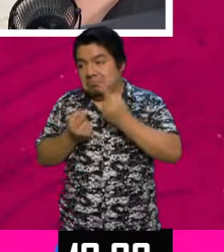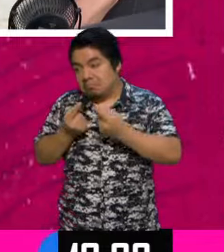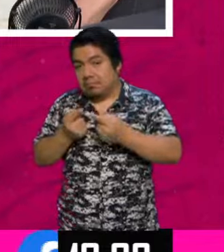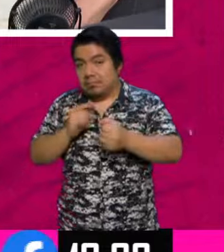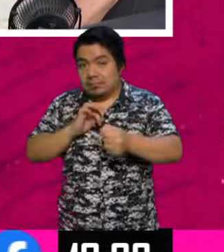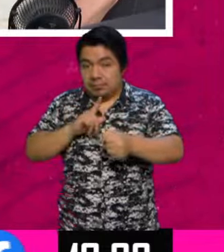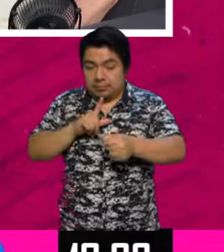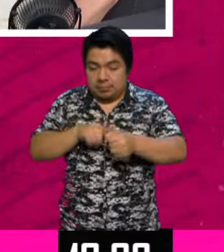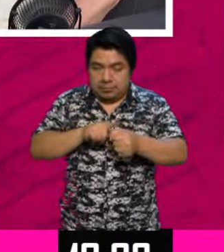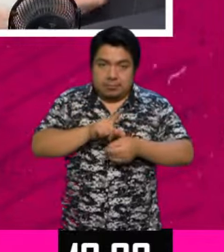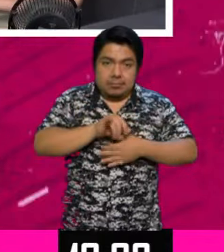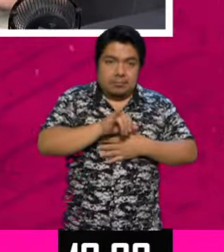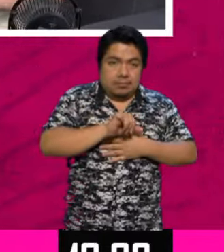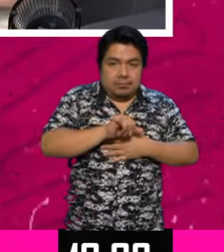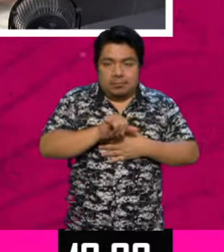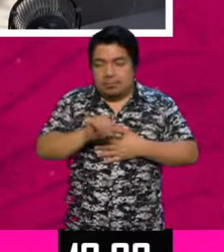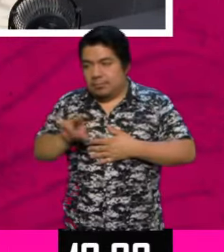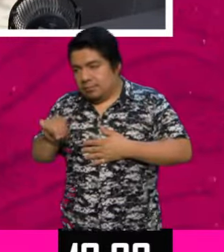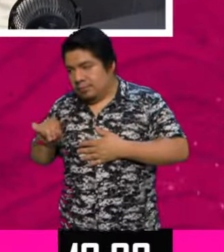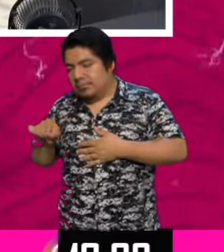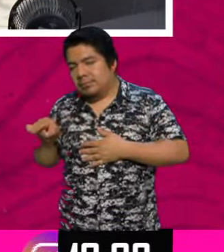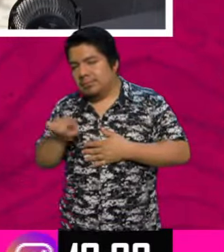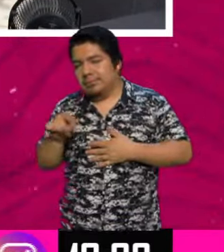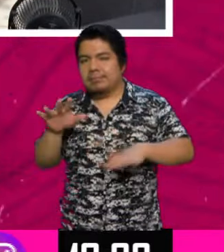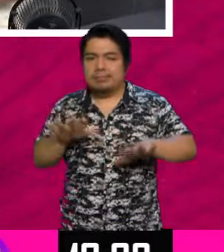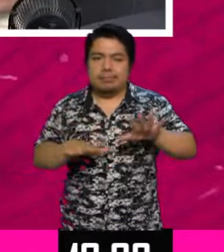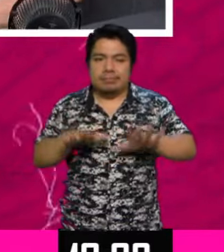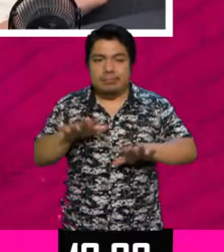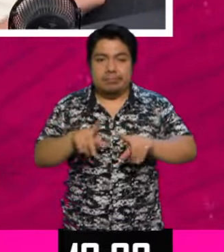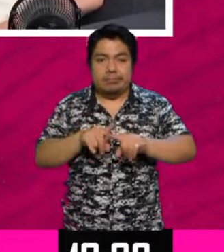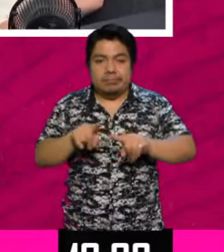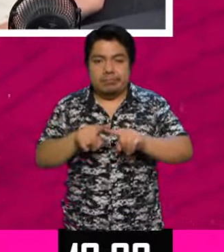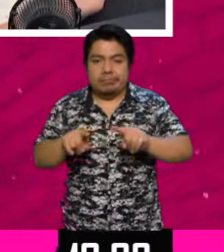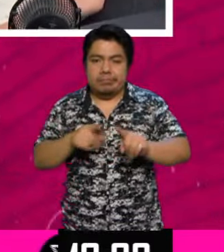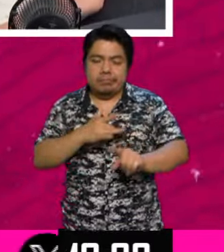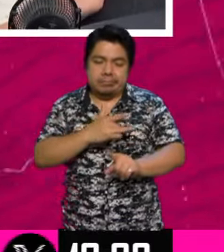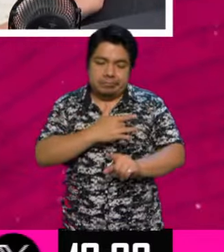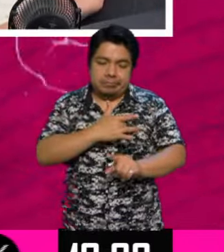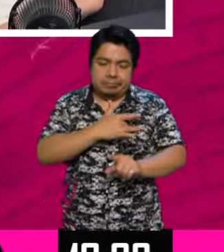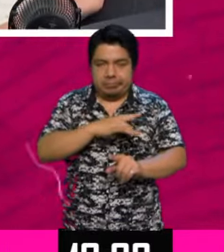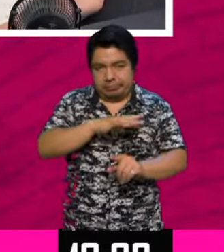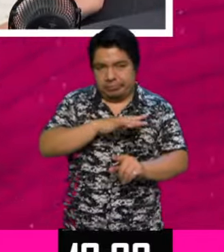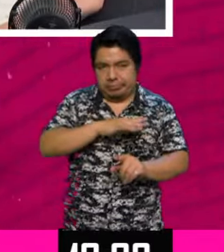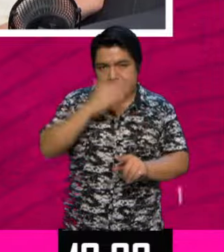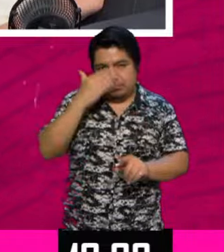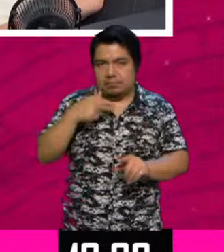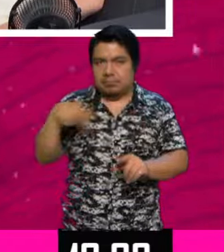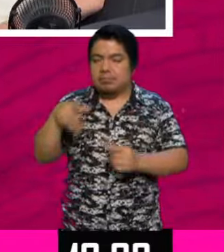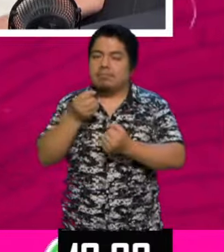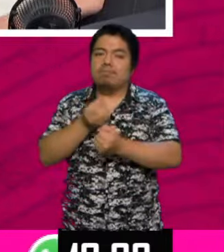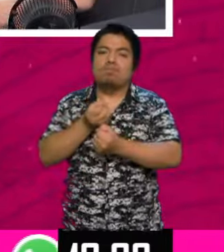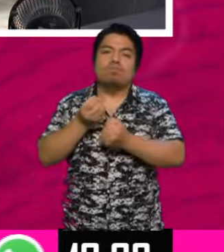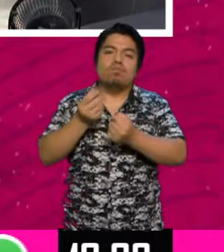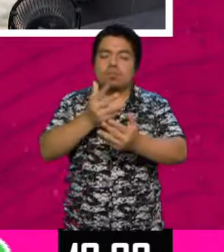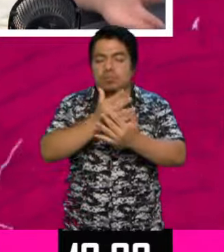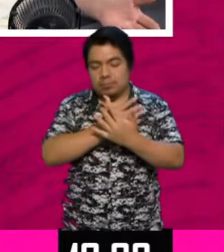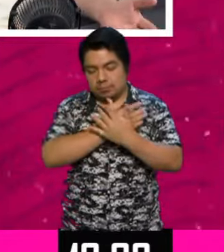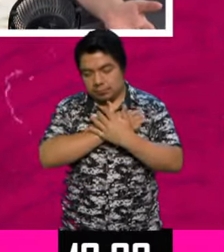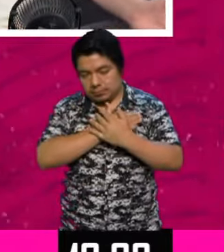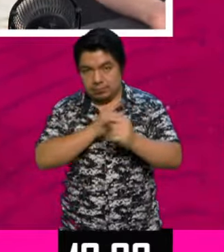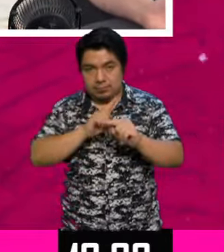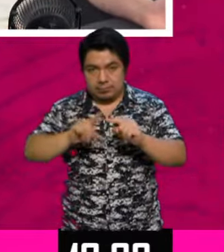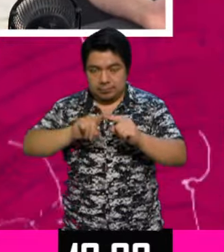especialistas dicen que sí. O sea, que o se sea, daba sus tiempos y sus modos. Pues tenía corazón. Estaba enamorada. Bueno, según su poesía amorosa y según todos los especialistas pues